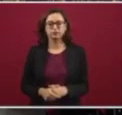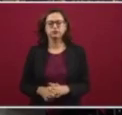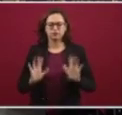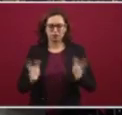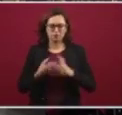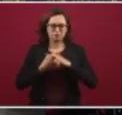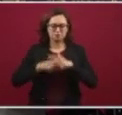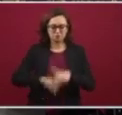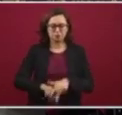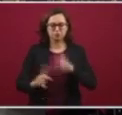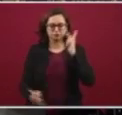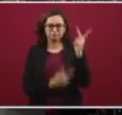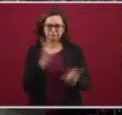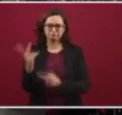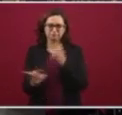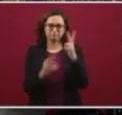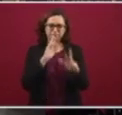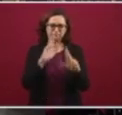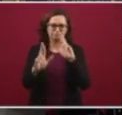sesión de preguntas y respuestas.